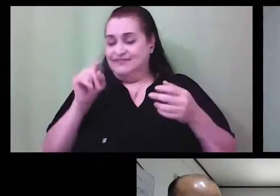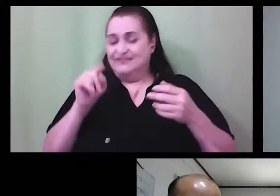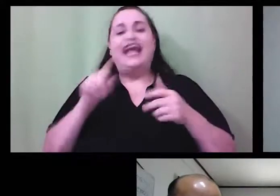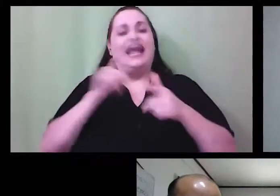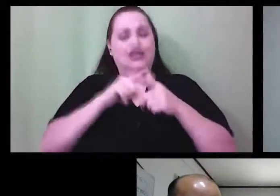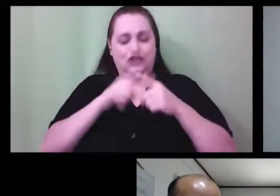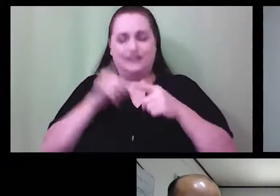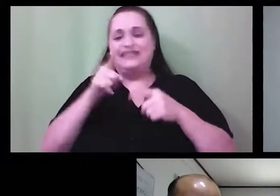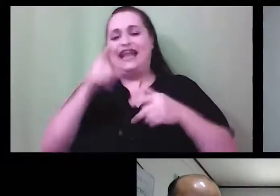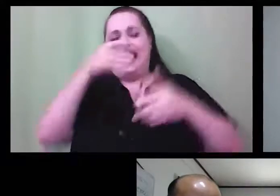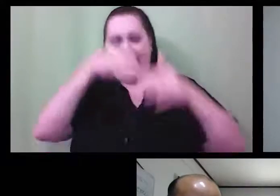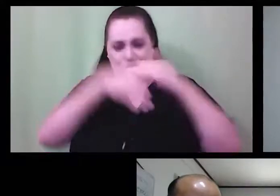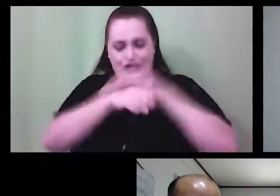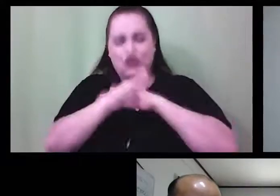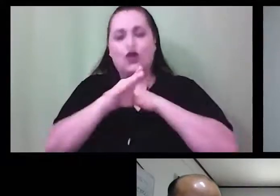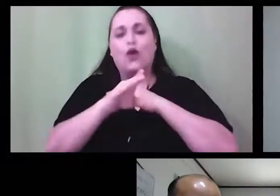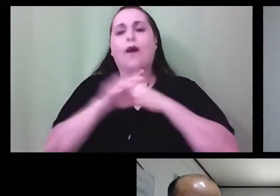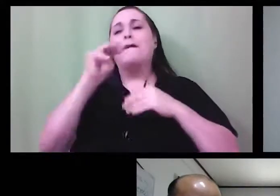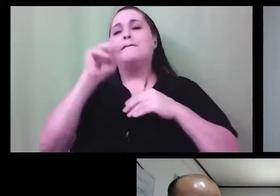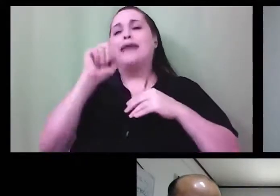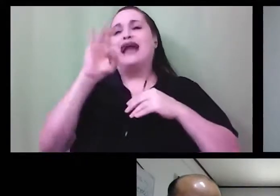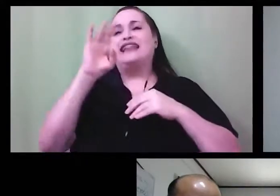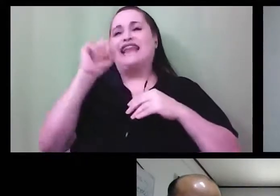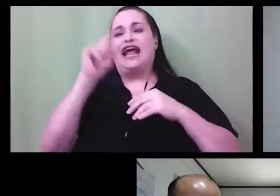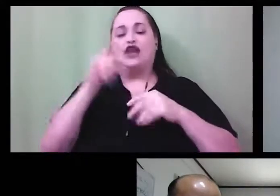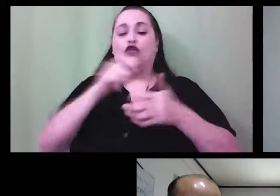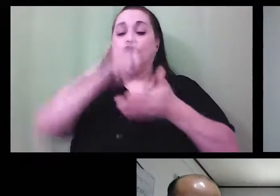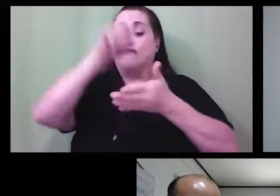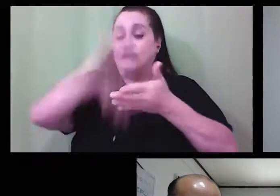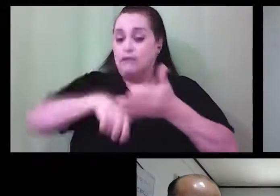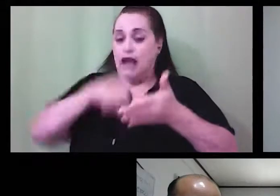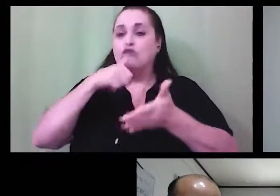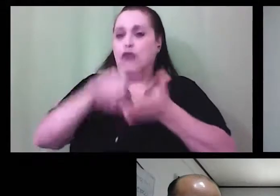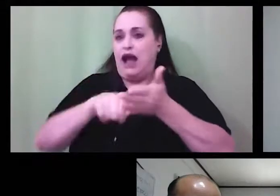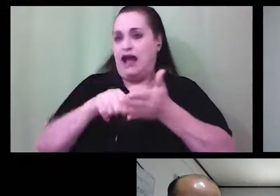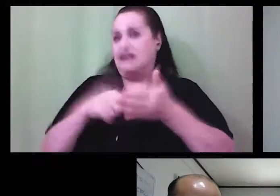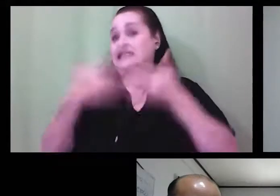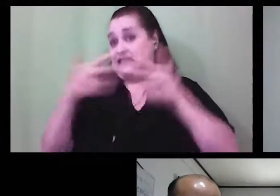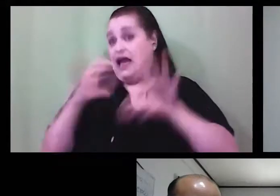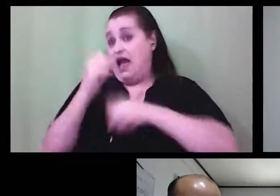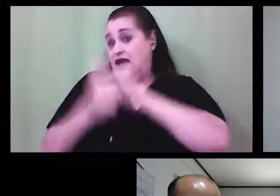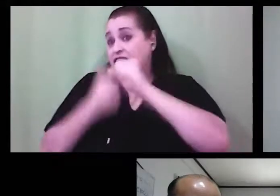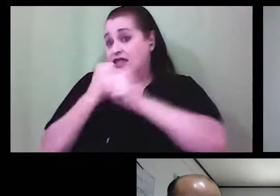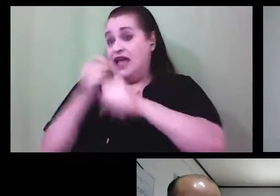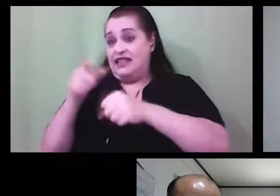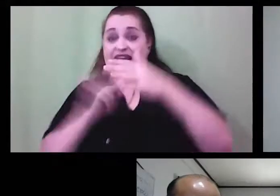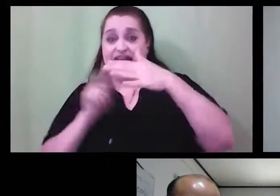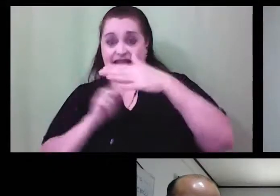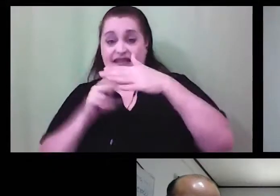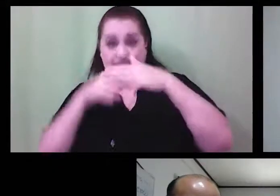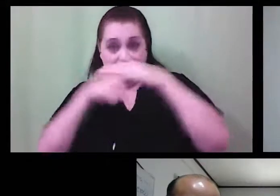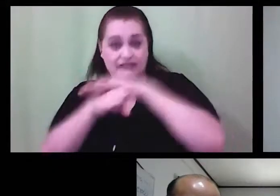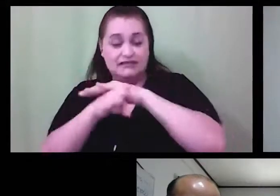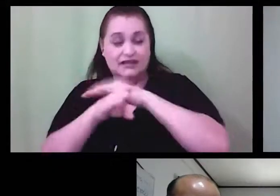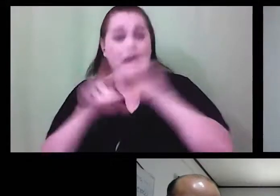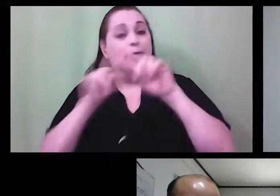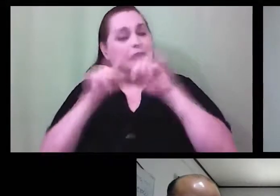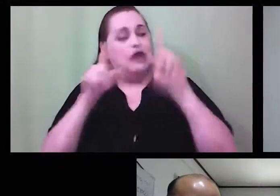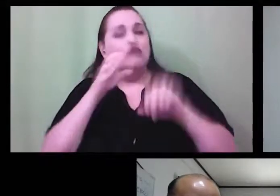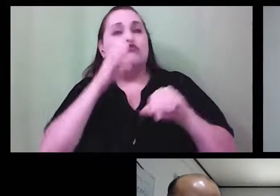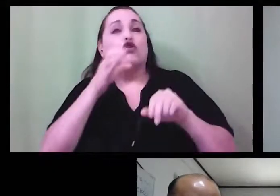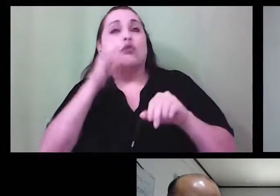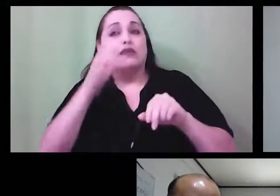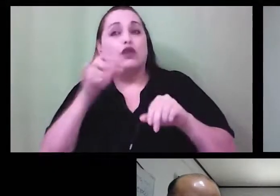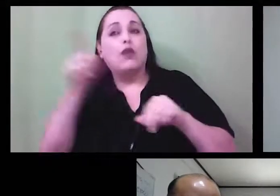ingresó Carlos a materno firmando una carta porque tenía edad para kinder, pero nos dijeron que era aconsejable que